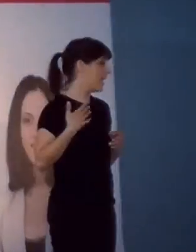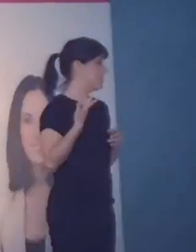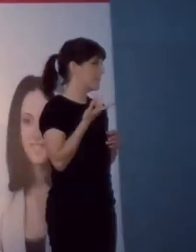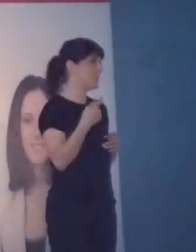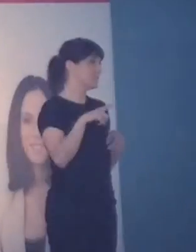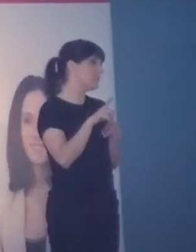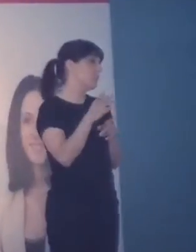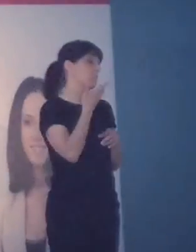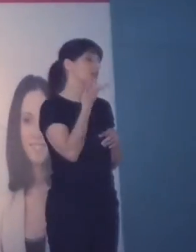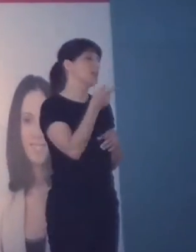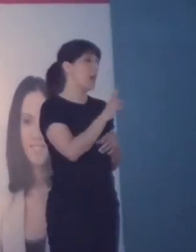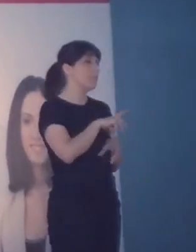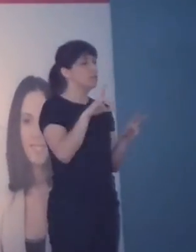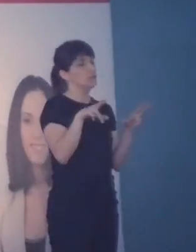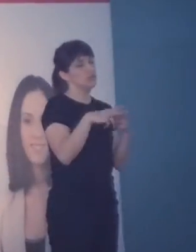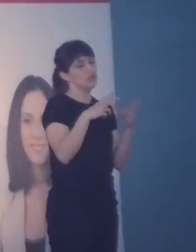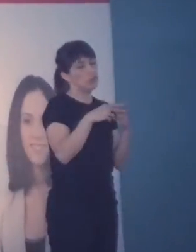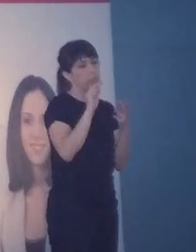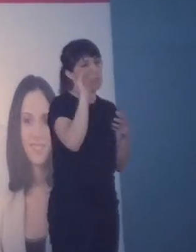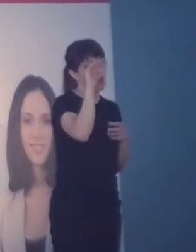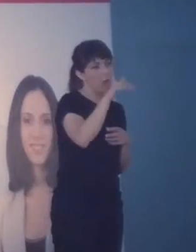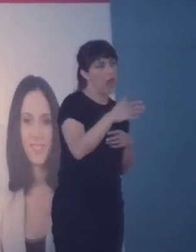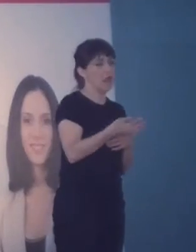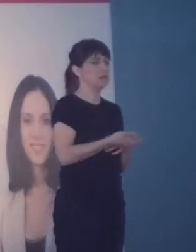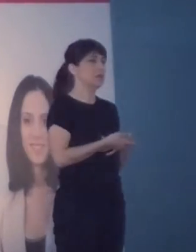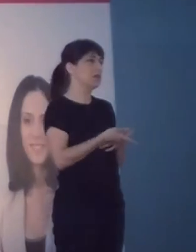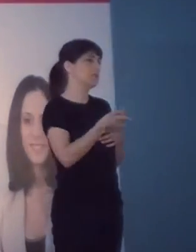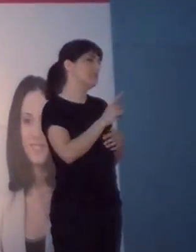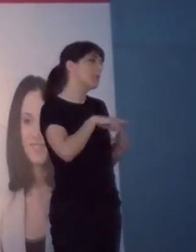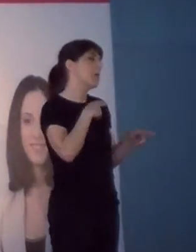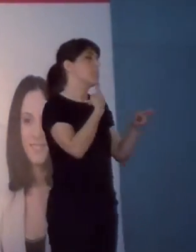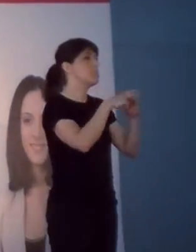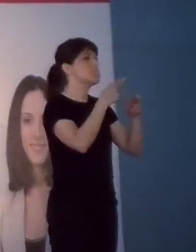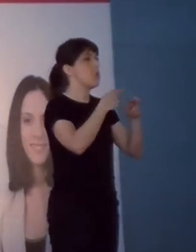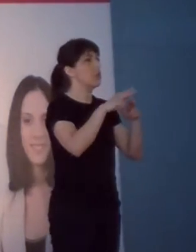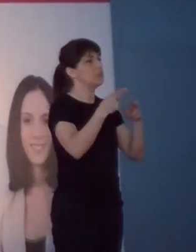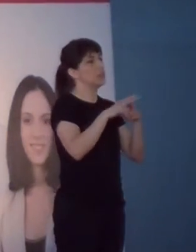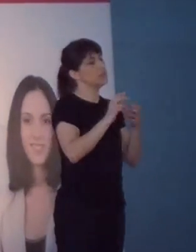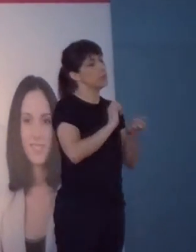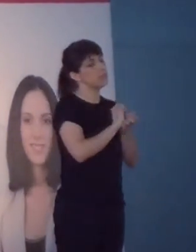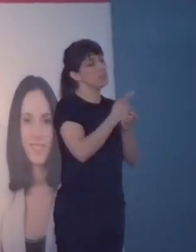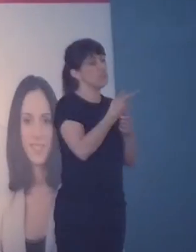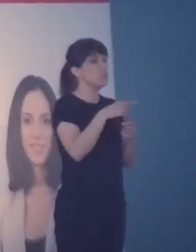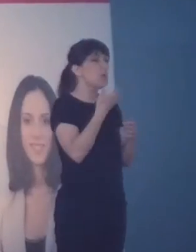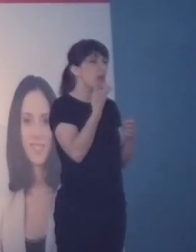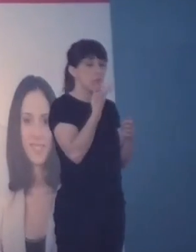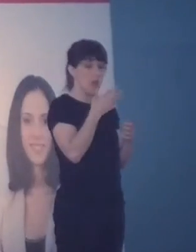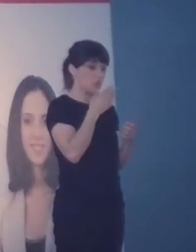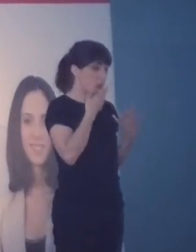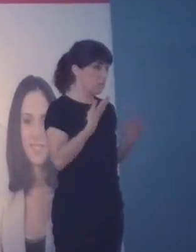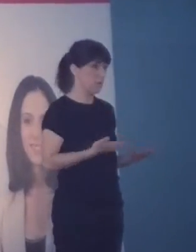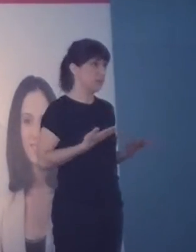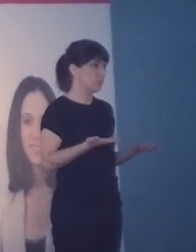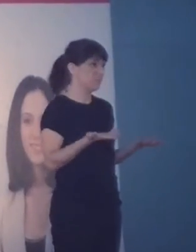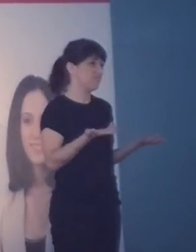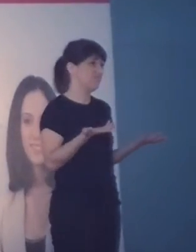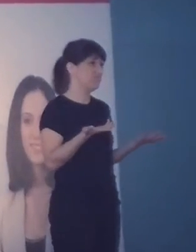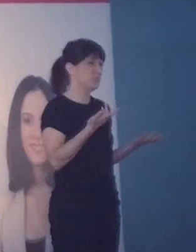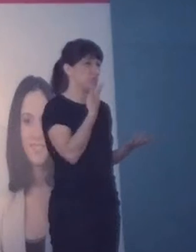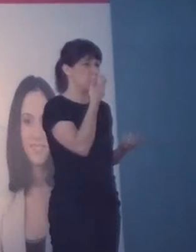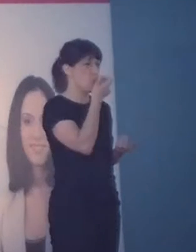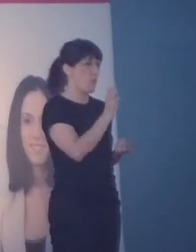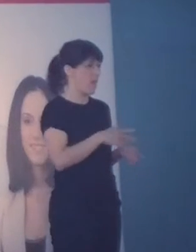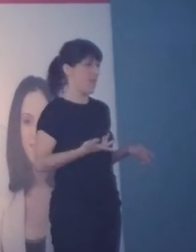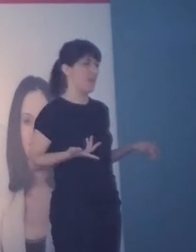as políticas socialdemocráticas, keynesianas, as políticas de bienestar, estas xa non teñen lugar, xa non